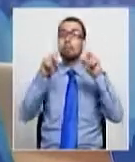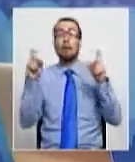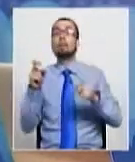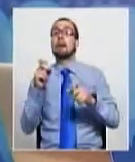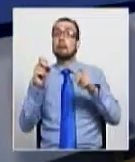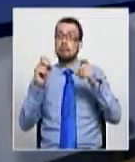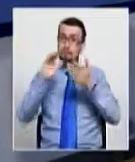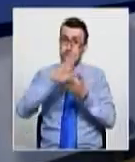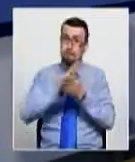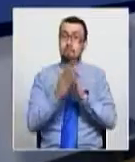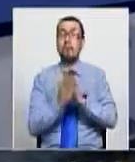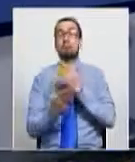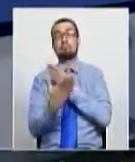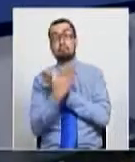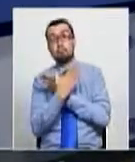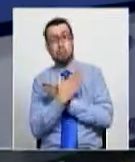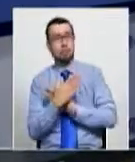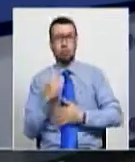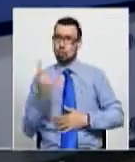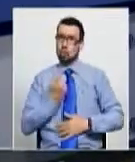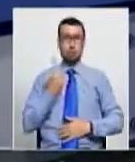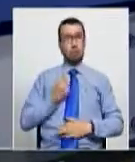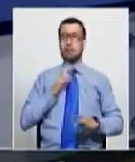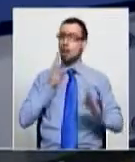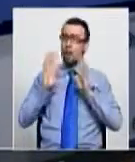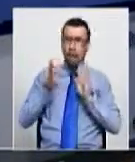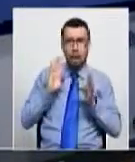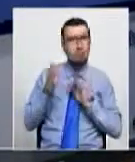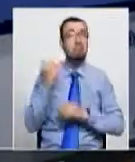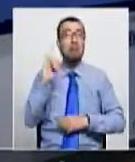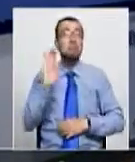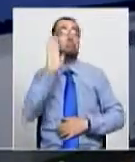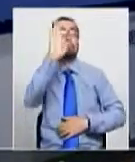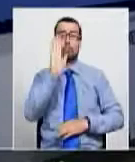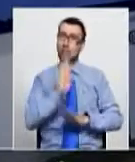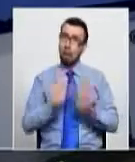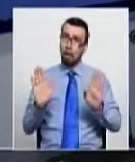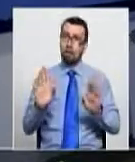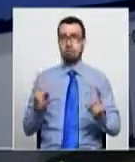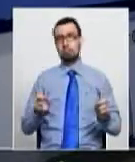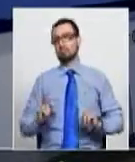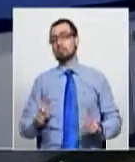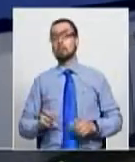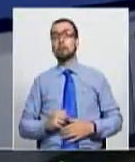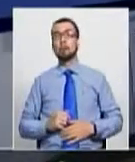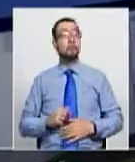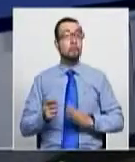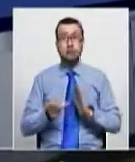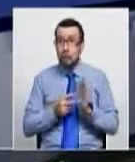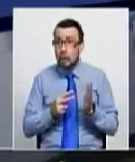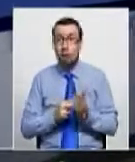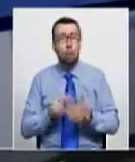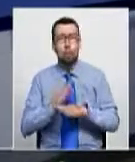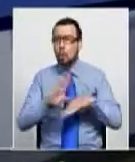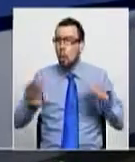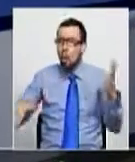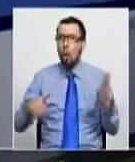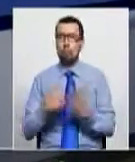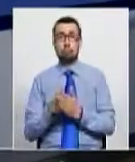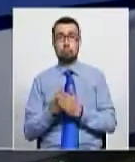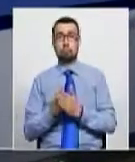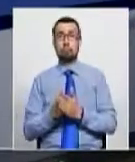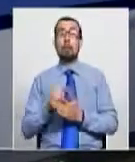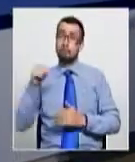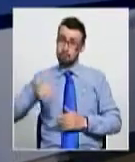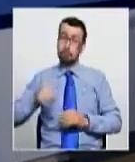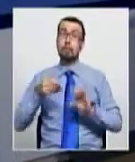no solamente por los diálogos eso lo que significa es que todos incluido el canal más en el